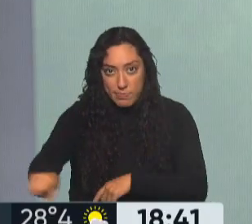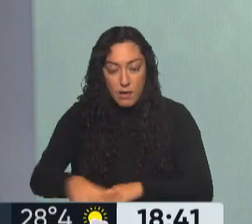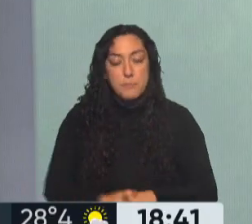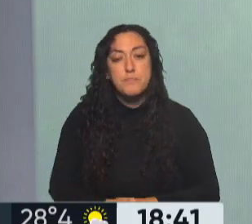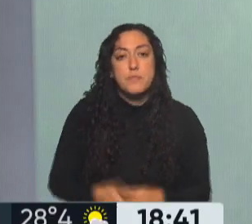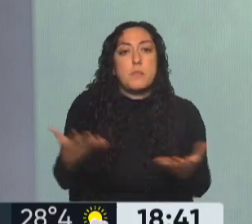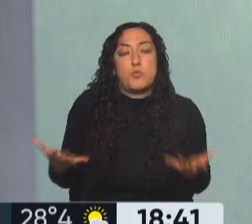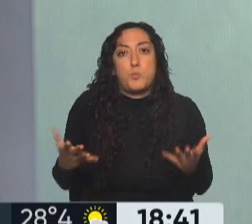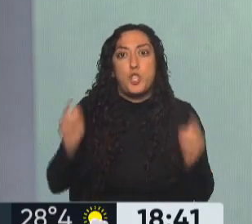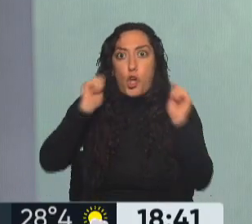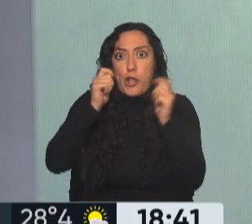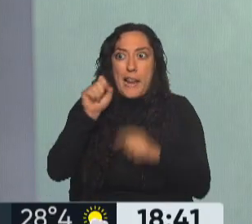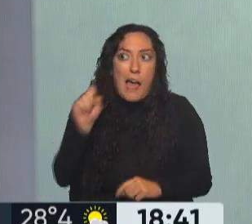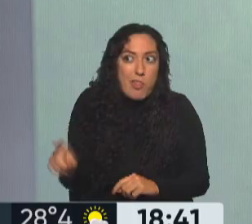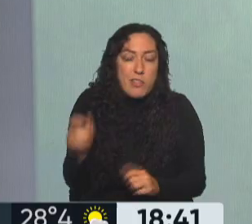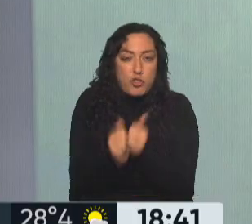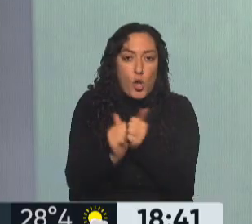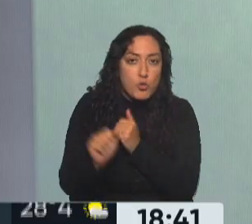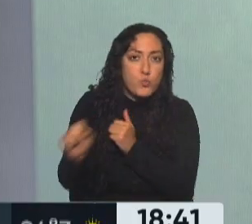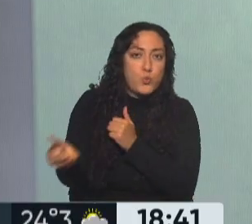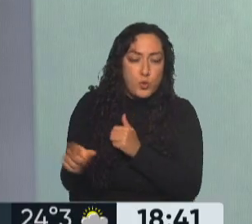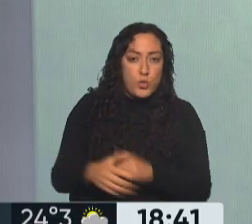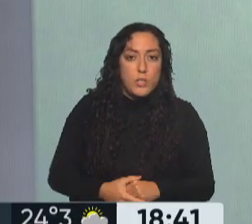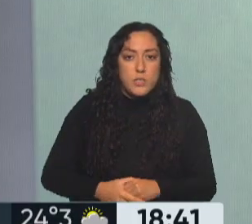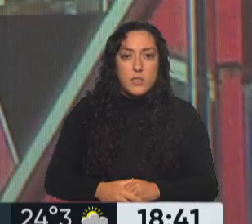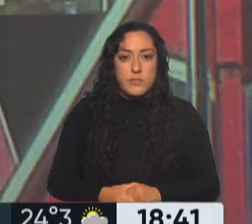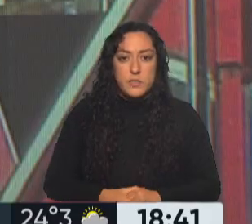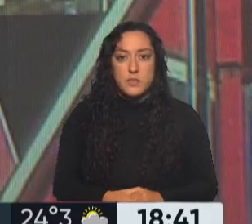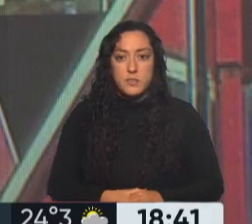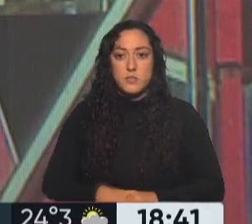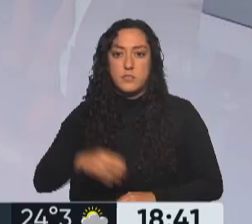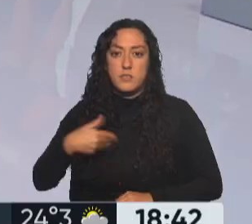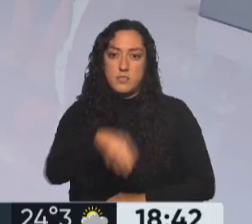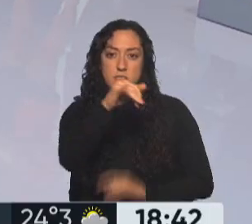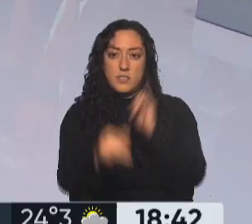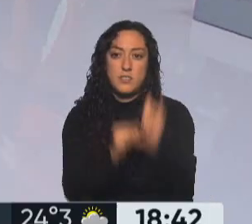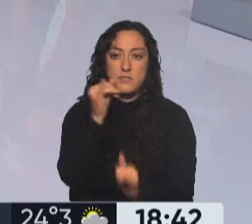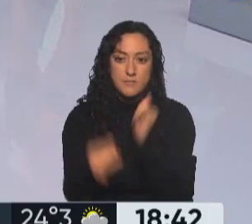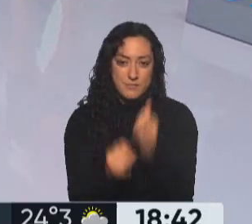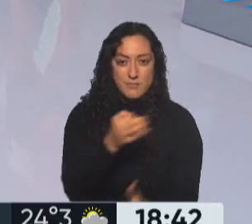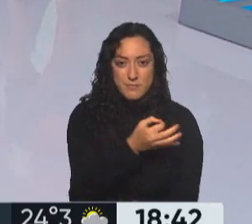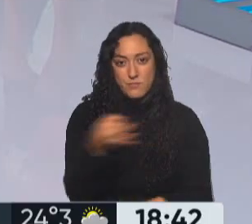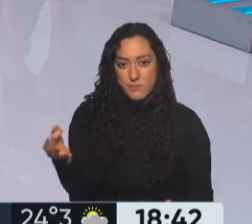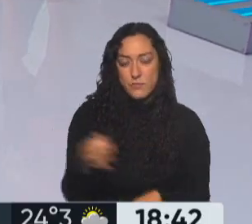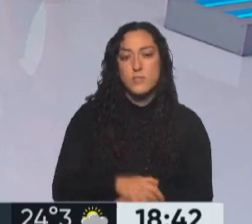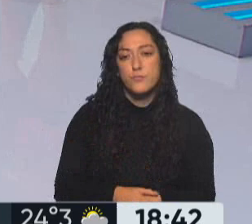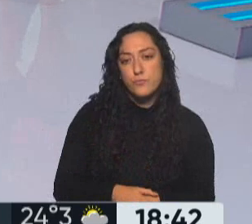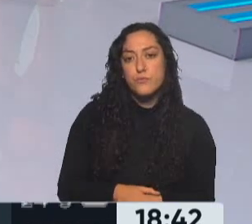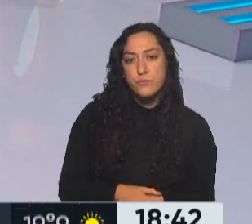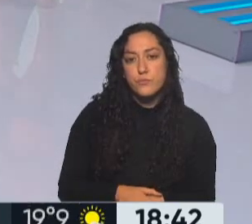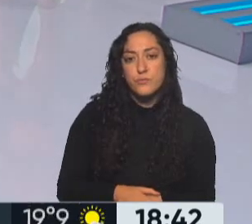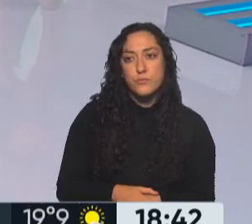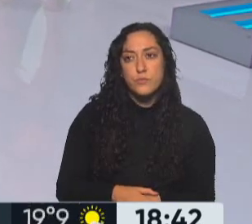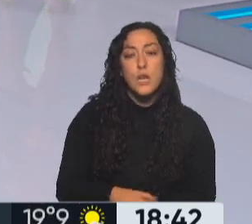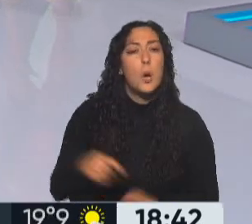obviamente Groenlandia tiene, Leticia, su historia y ya se la estamos contando, ¿no? Sí, así es, Pablo. Groenlandia, a ver, primer